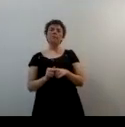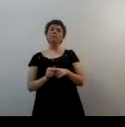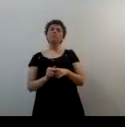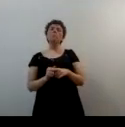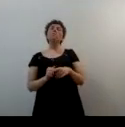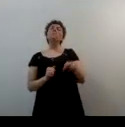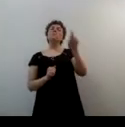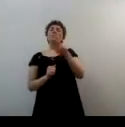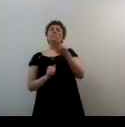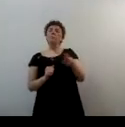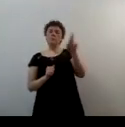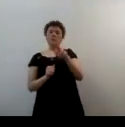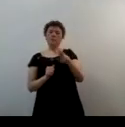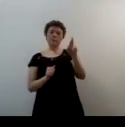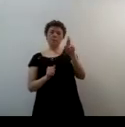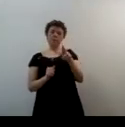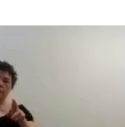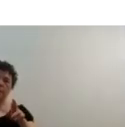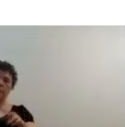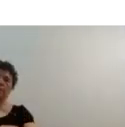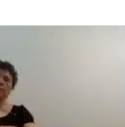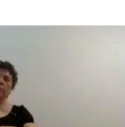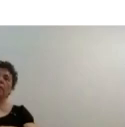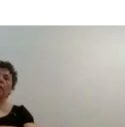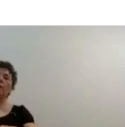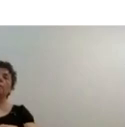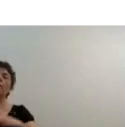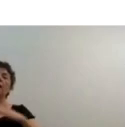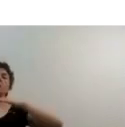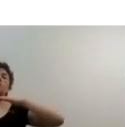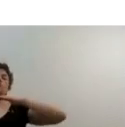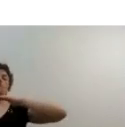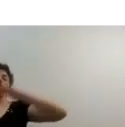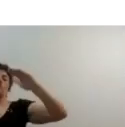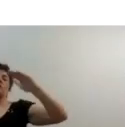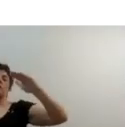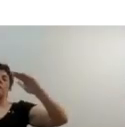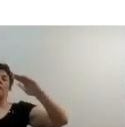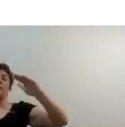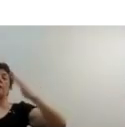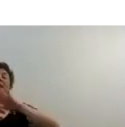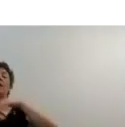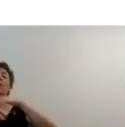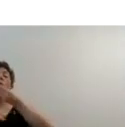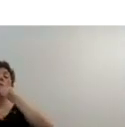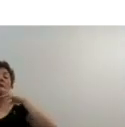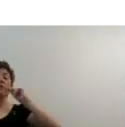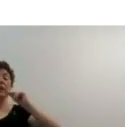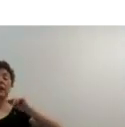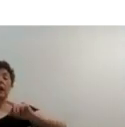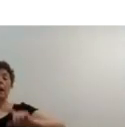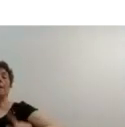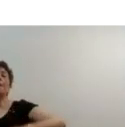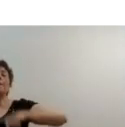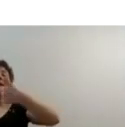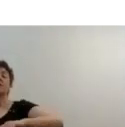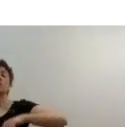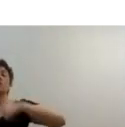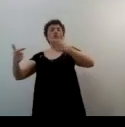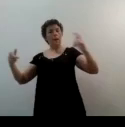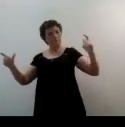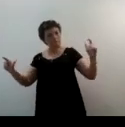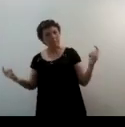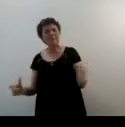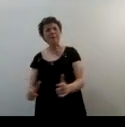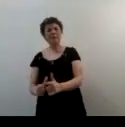muchísimo en la sostenibilidad y en la reducción del desperdicio de comida, porque es una barbaridad lo que se